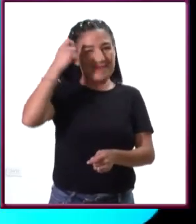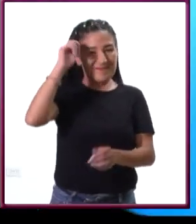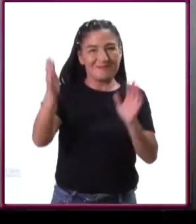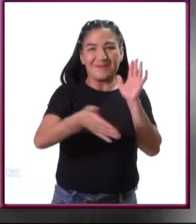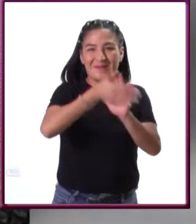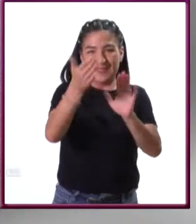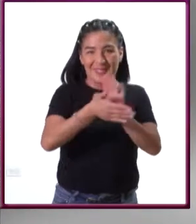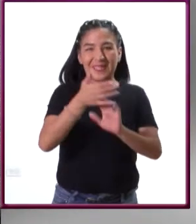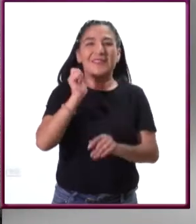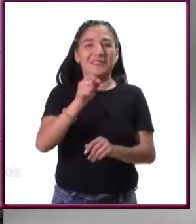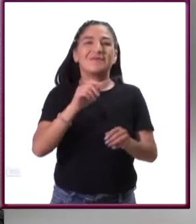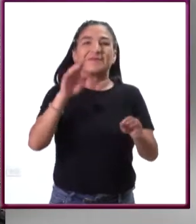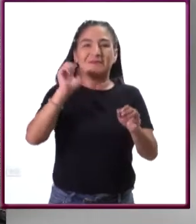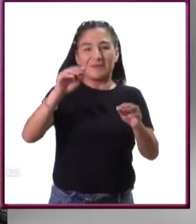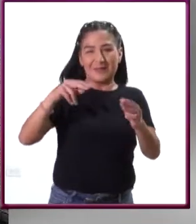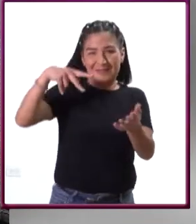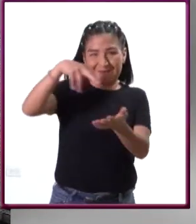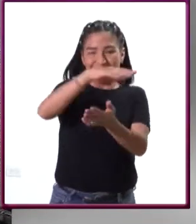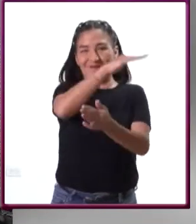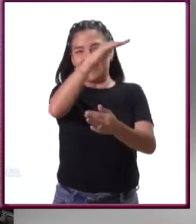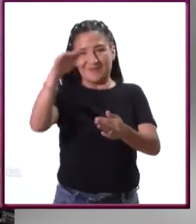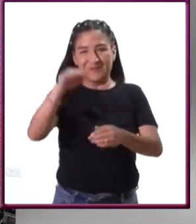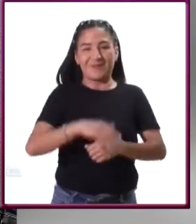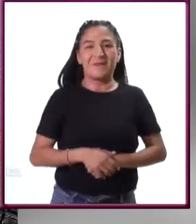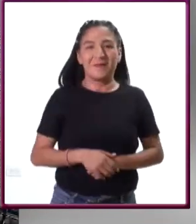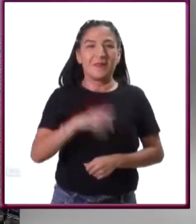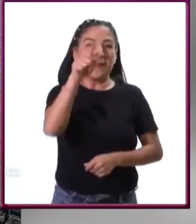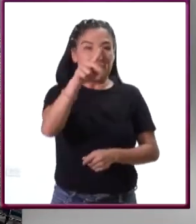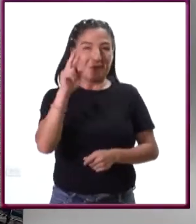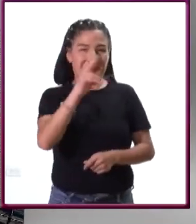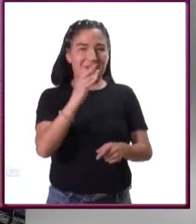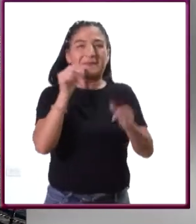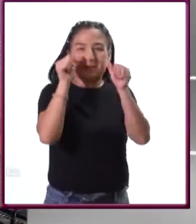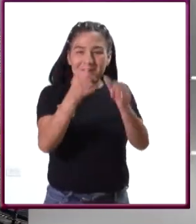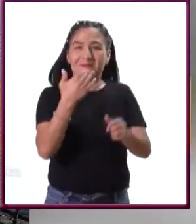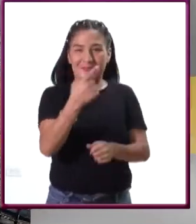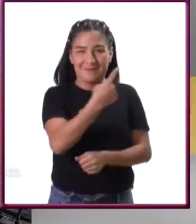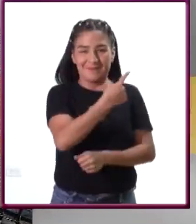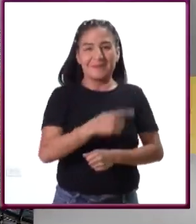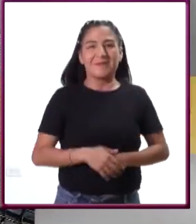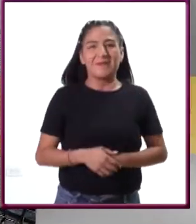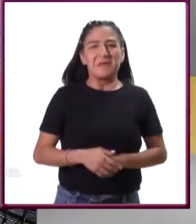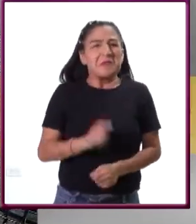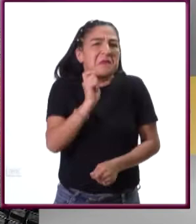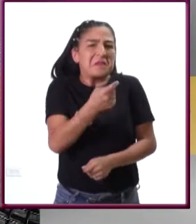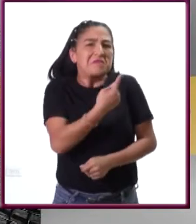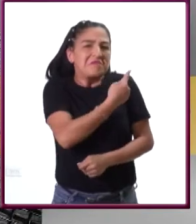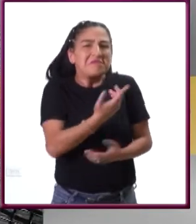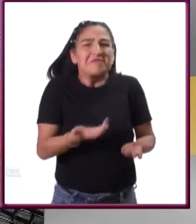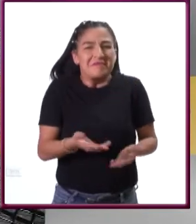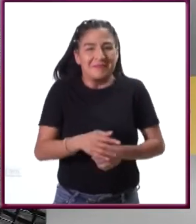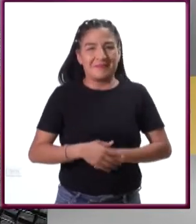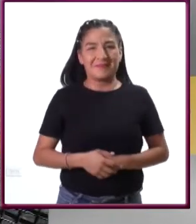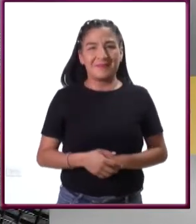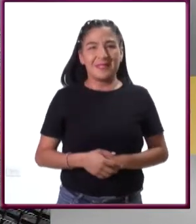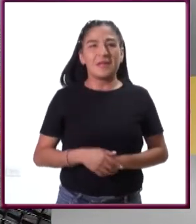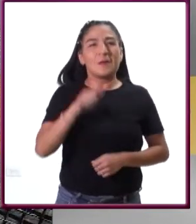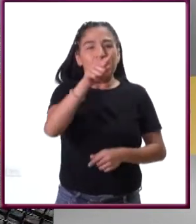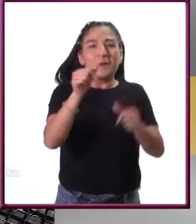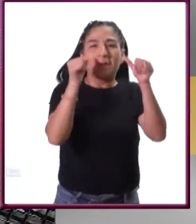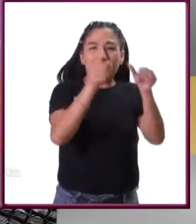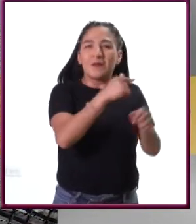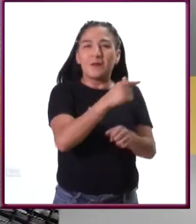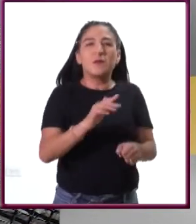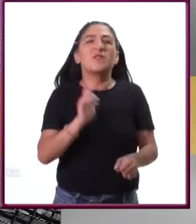techo. Observa con atención esta imagen. ¿Qué está pasando en ella? Ve con detalle a las personas